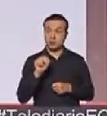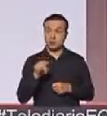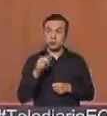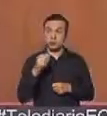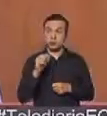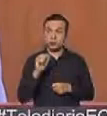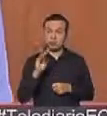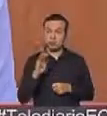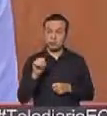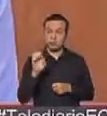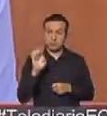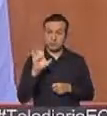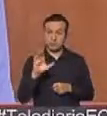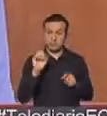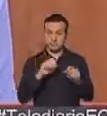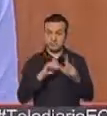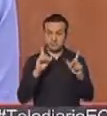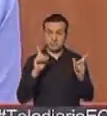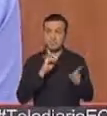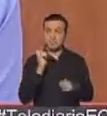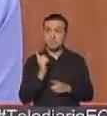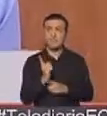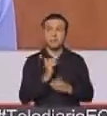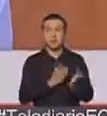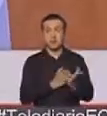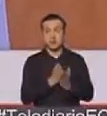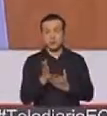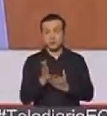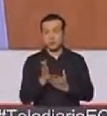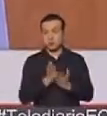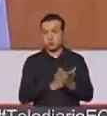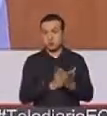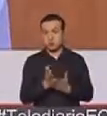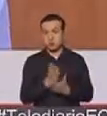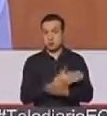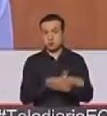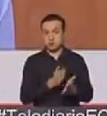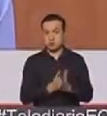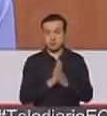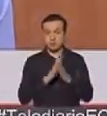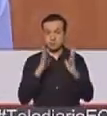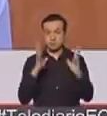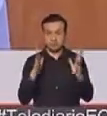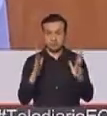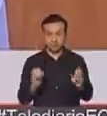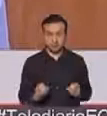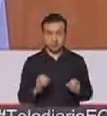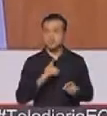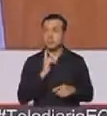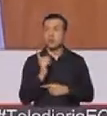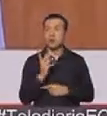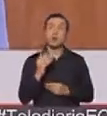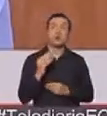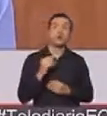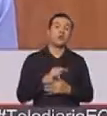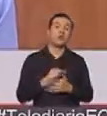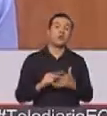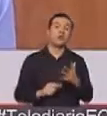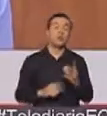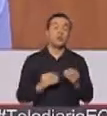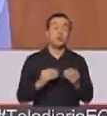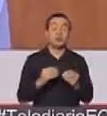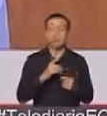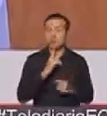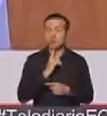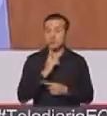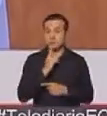www.admisión.gov.es. Ya quedan cupos de las carreras que no son tan demandadas. Hay una cantidad importante de cupos